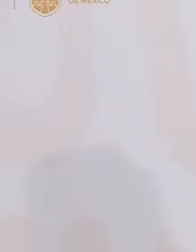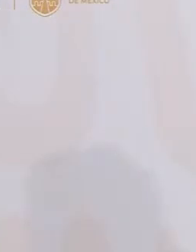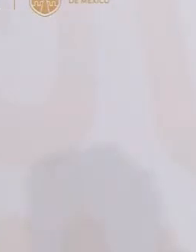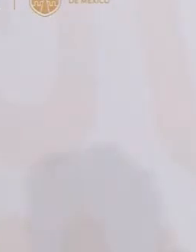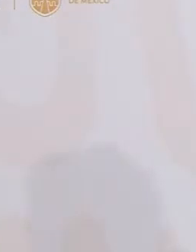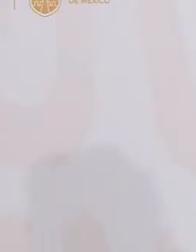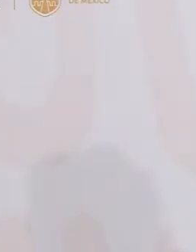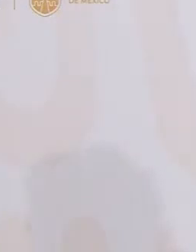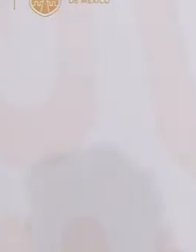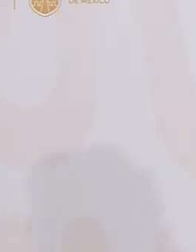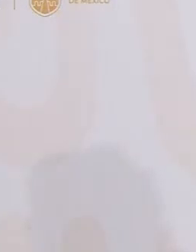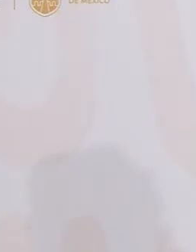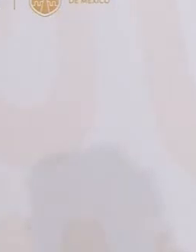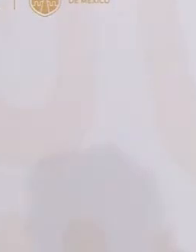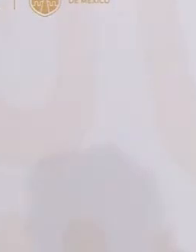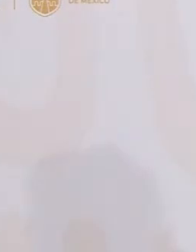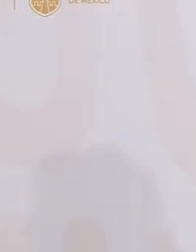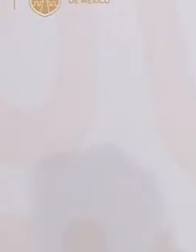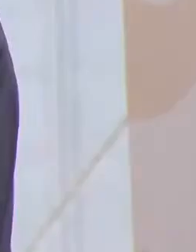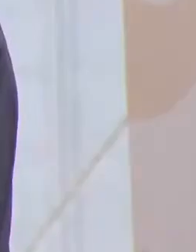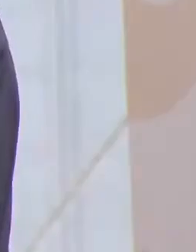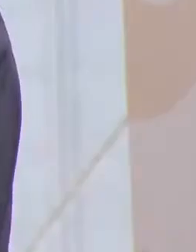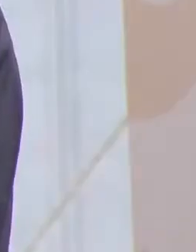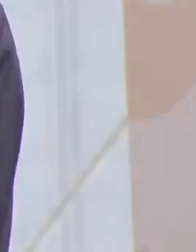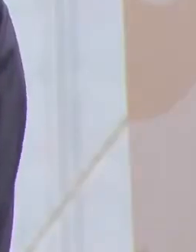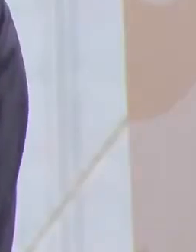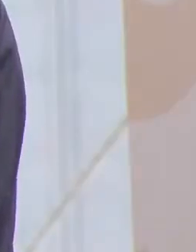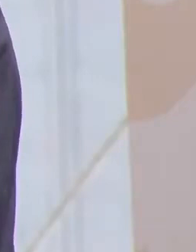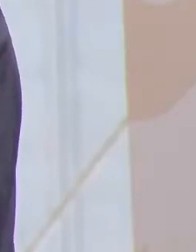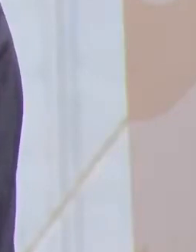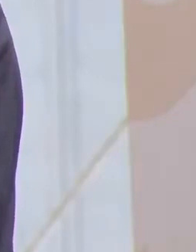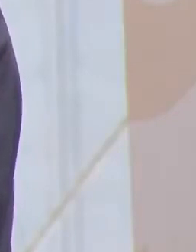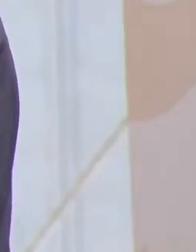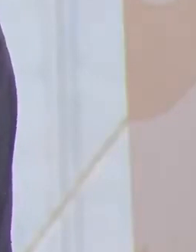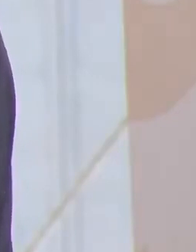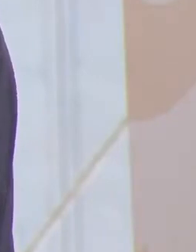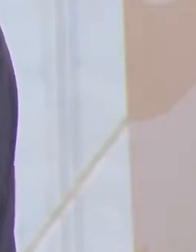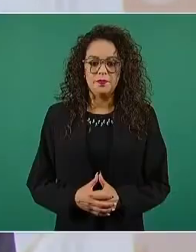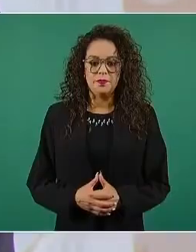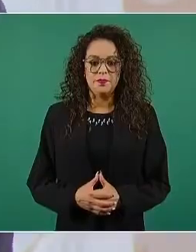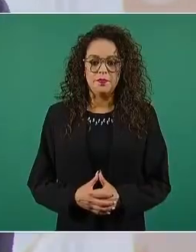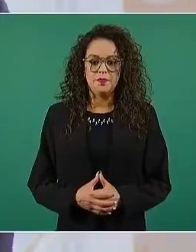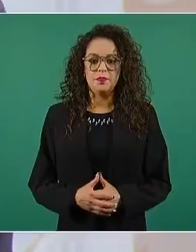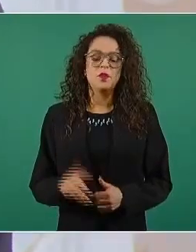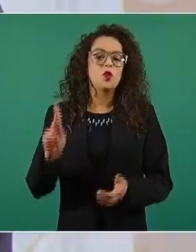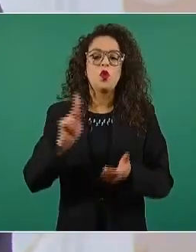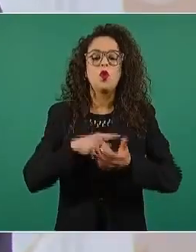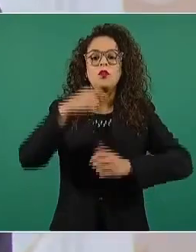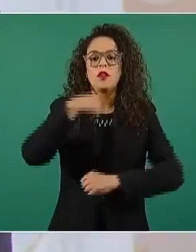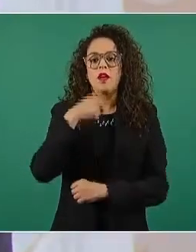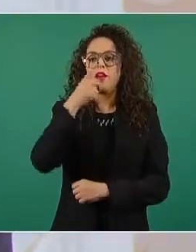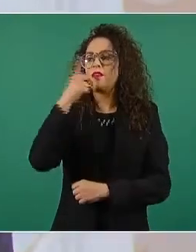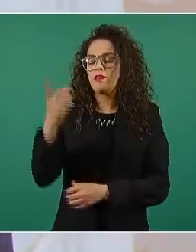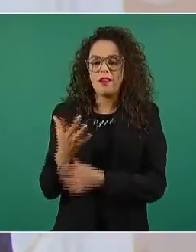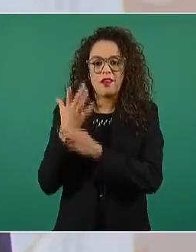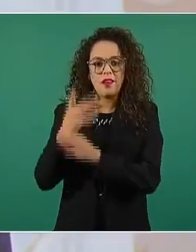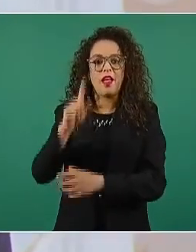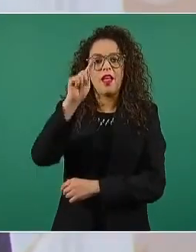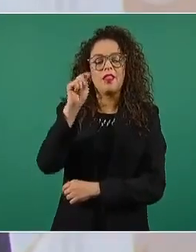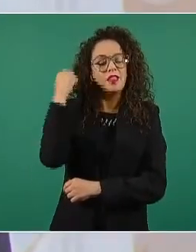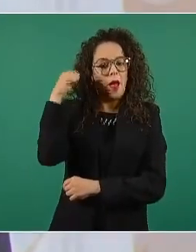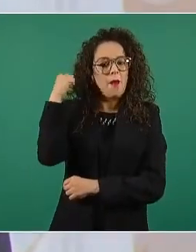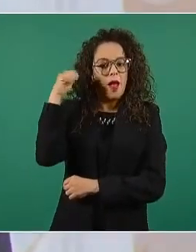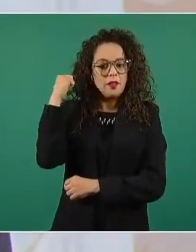Traigo a escena de nuevo a Tabasco, que llegó a tener, como ya hemos dicho, antes de la llegada de